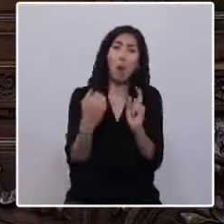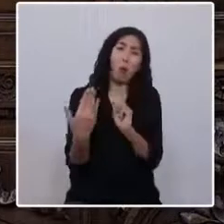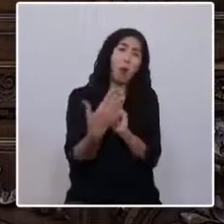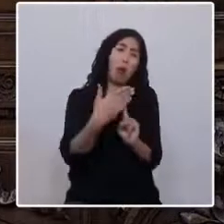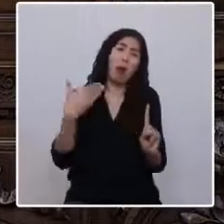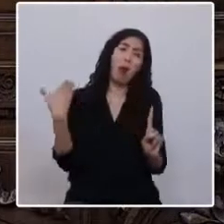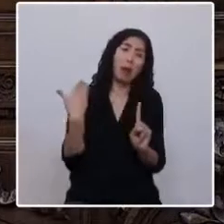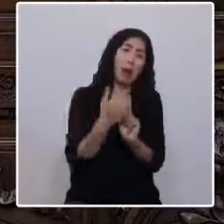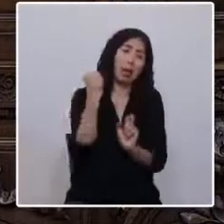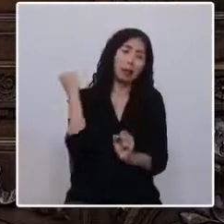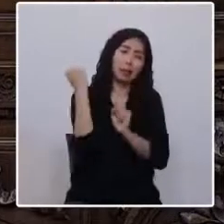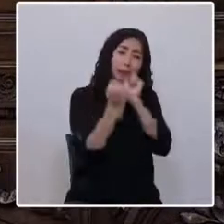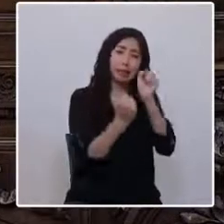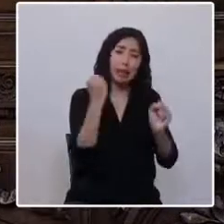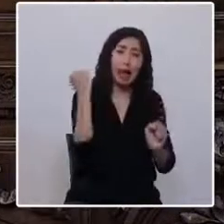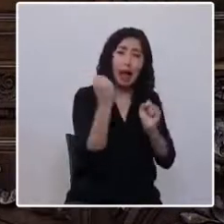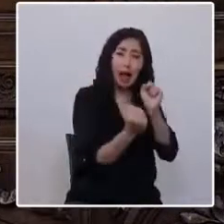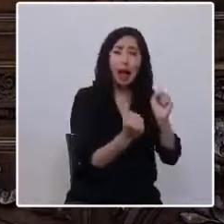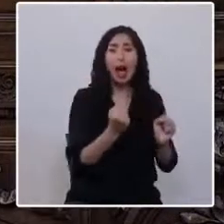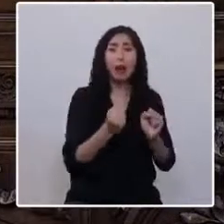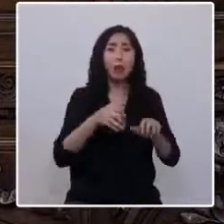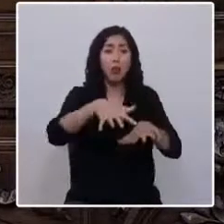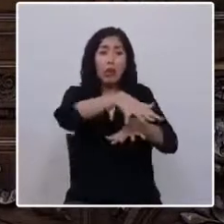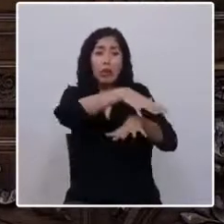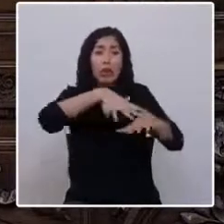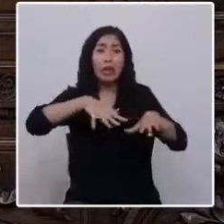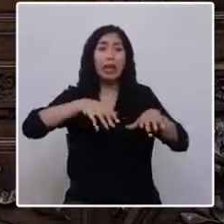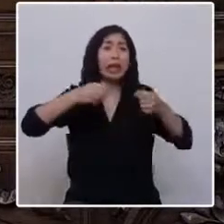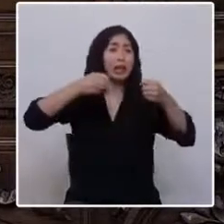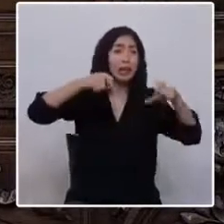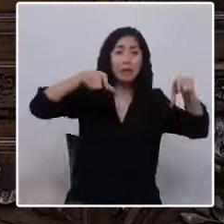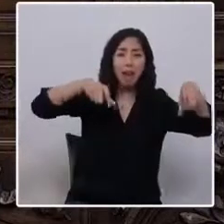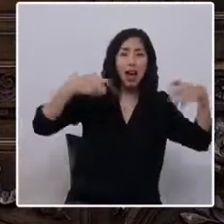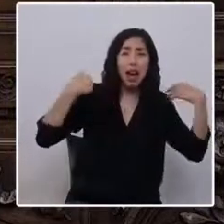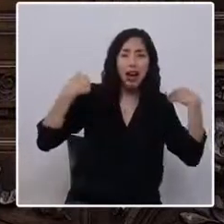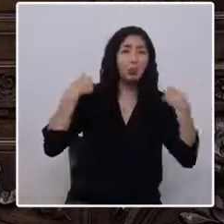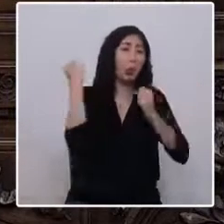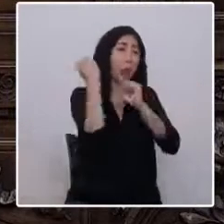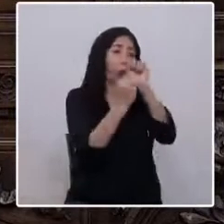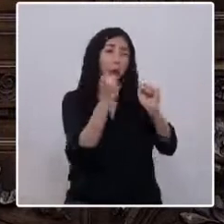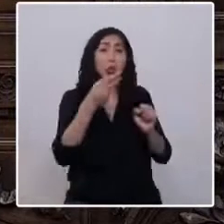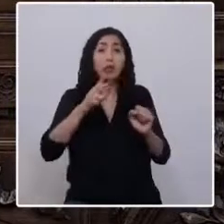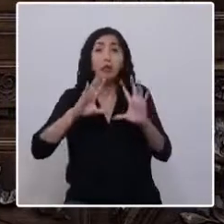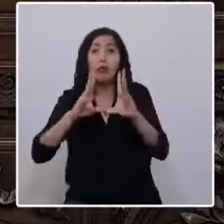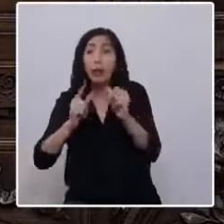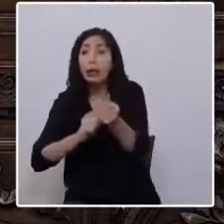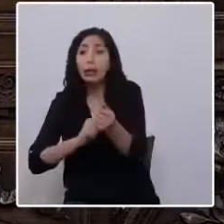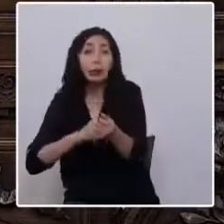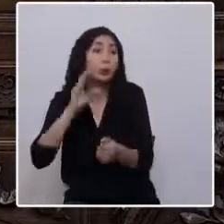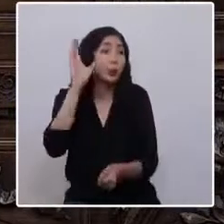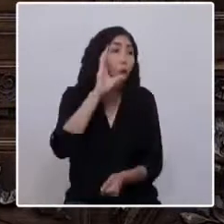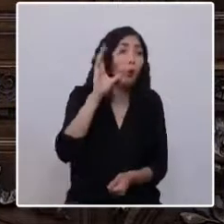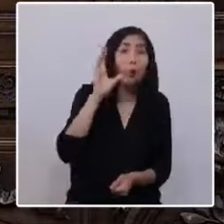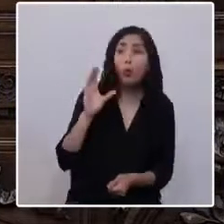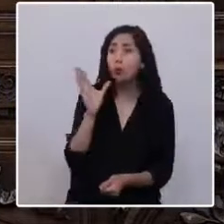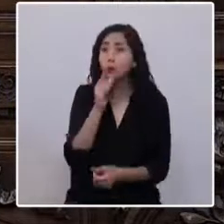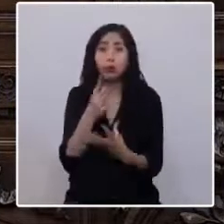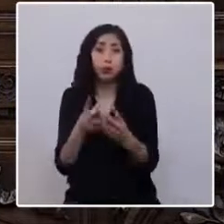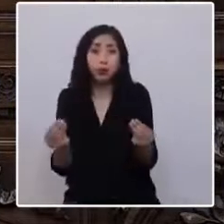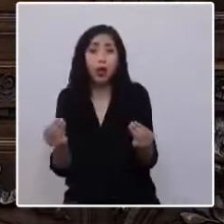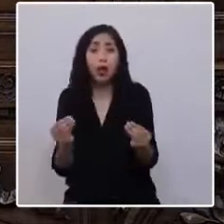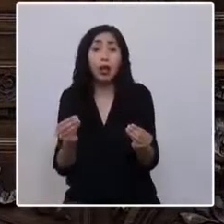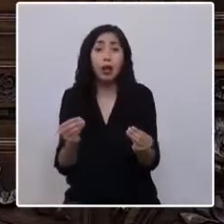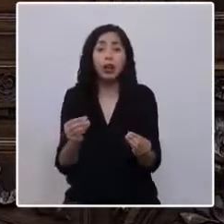en gimnasios, regimientos e islas australes, y a sus familias que aún les buscan, esperando justicia y reparación para